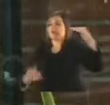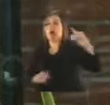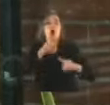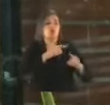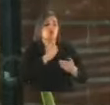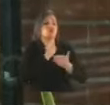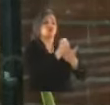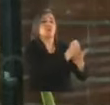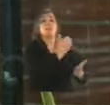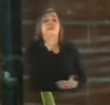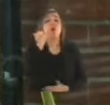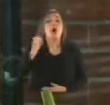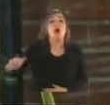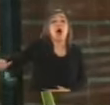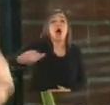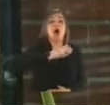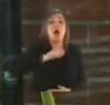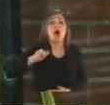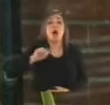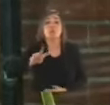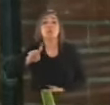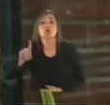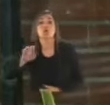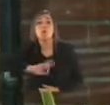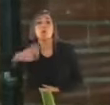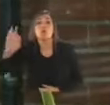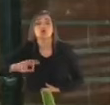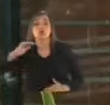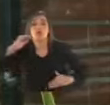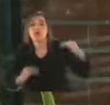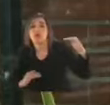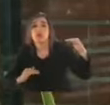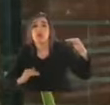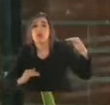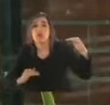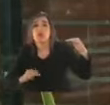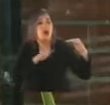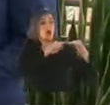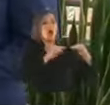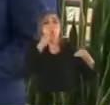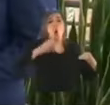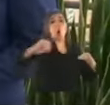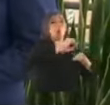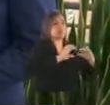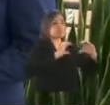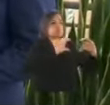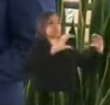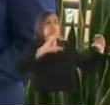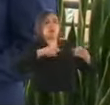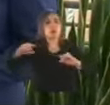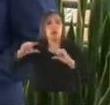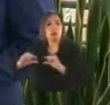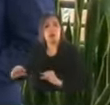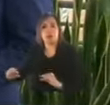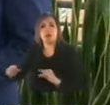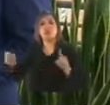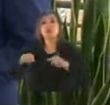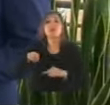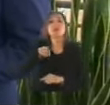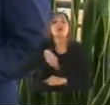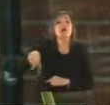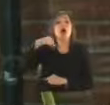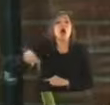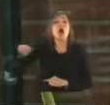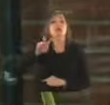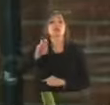población. Hoy las mujeres, por ejemplo, tienen 21% menos de remuneración, 7% menos de acceso a desempleo. Por eso es tan importante